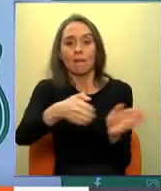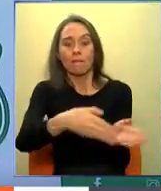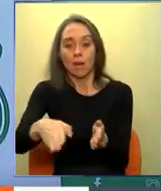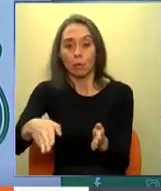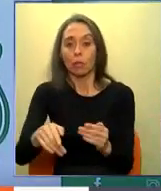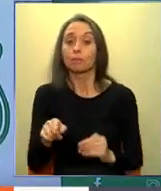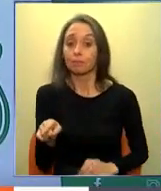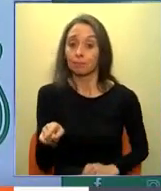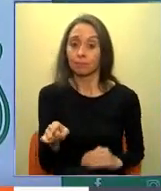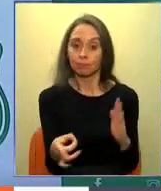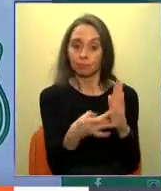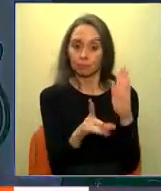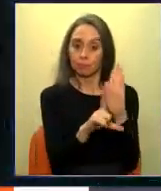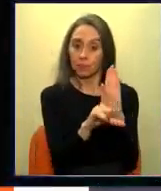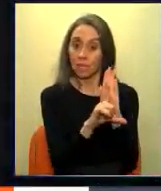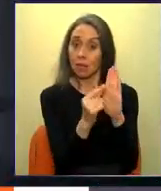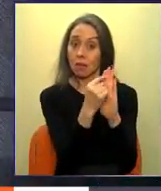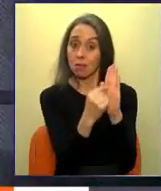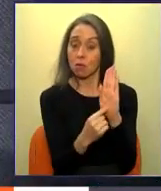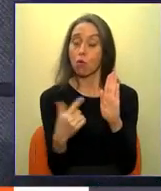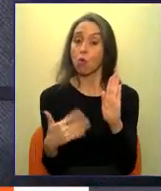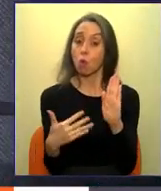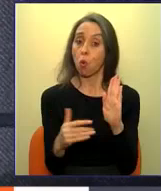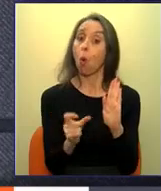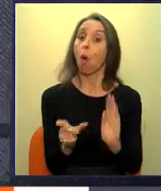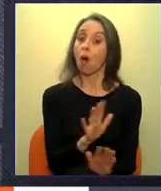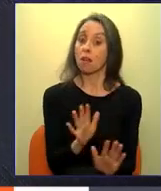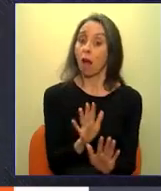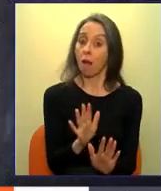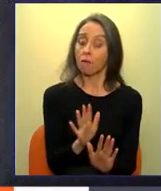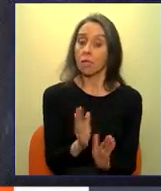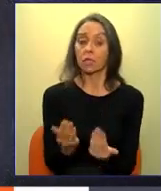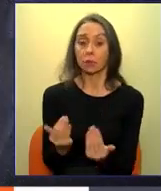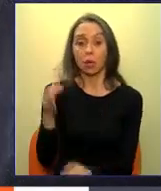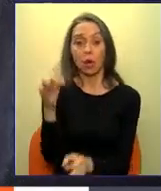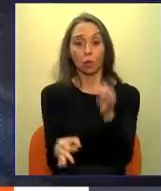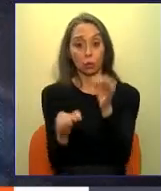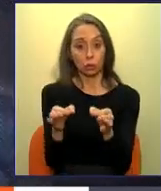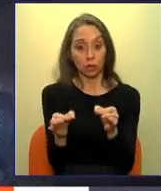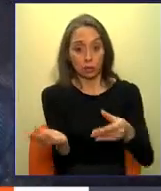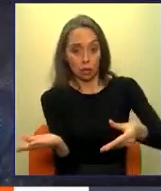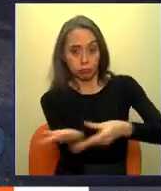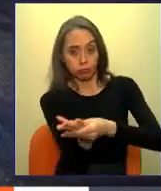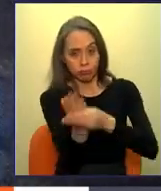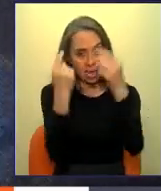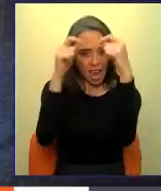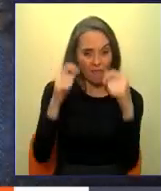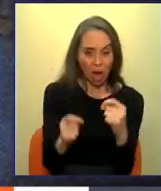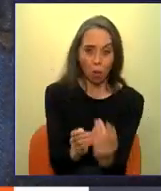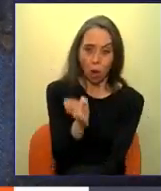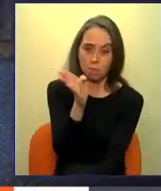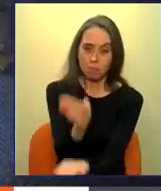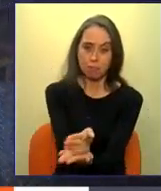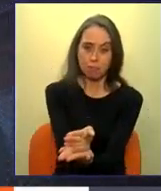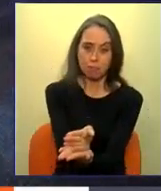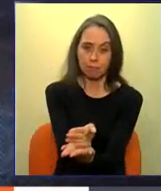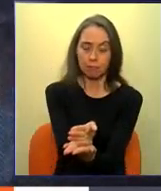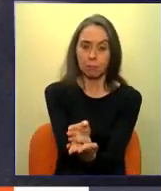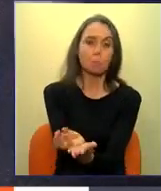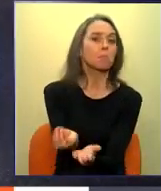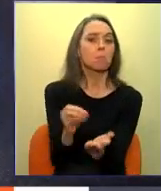delitos de extraordinaria gravedad y esperamos que la justicia evalúe esto con el máximo rigor y pueda establecer las